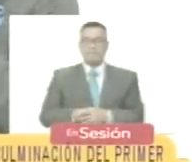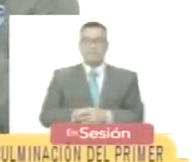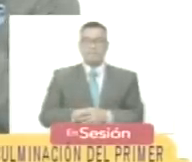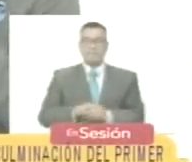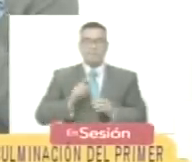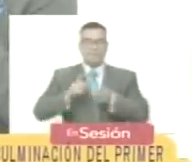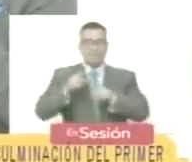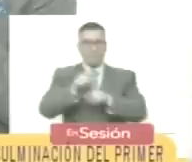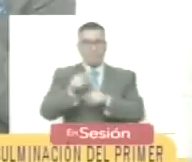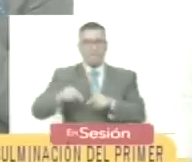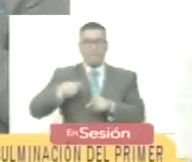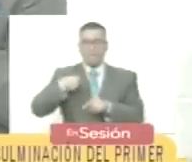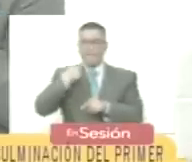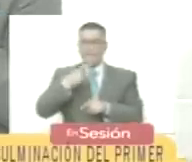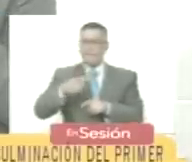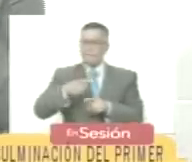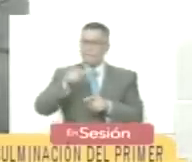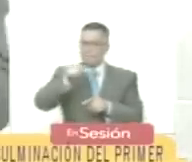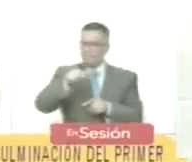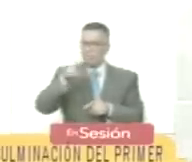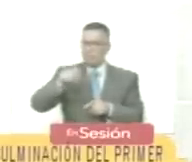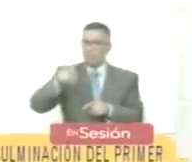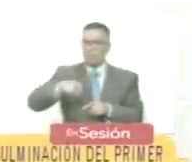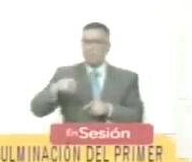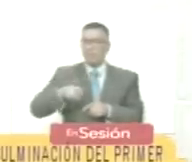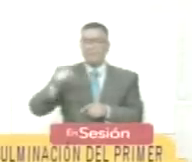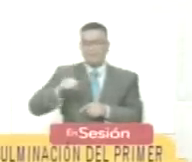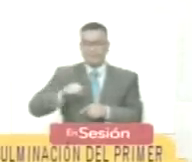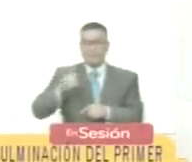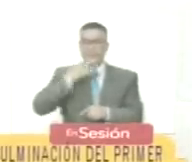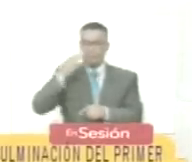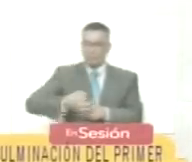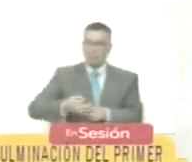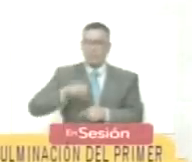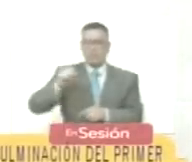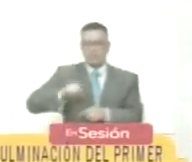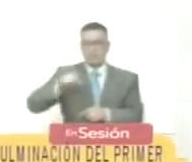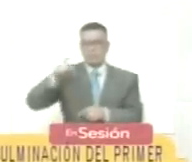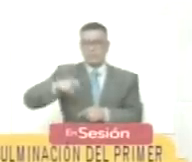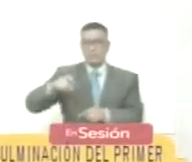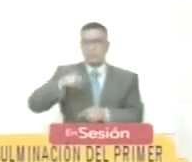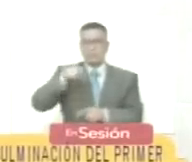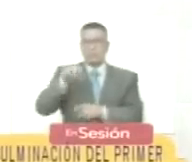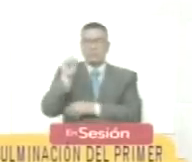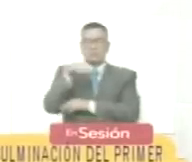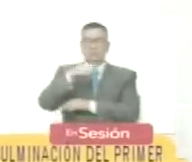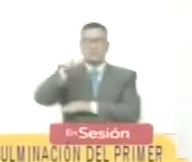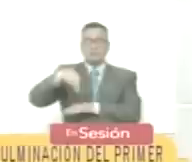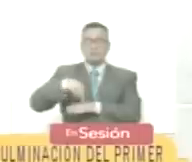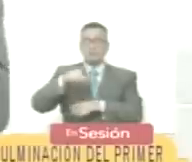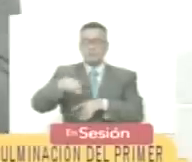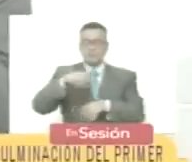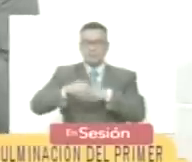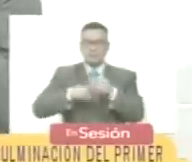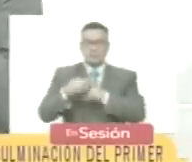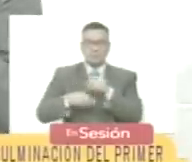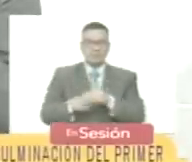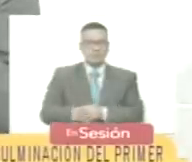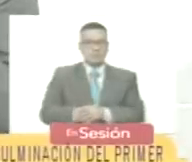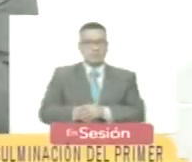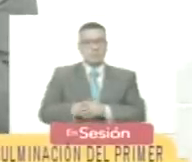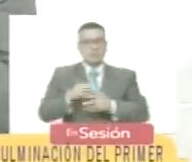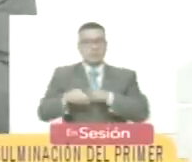Alguna gente dice, ¿eso será necesario? Sí, sí, es necesario que esta Asamblea Nacional, y así lo hizo,